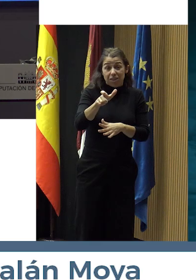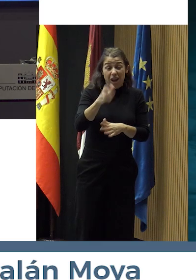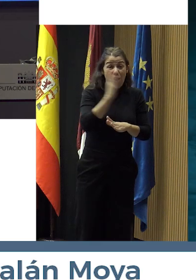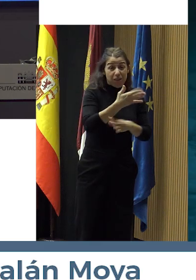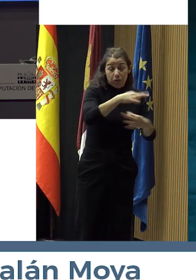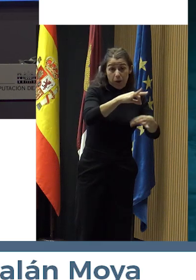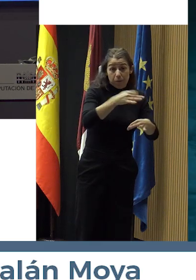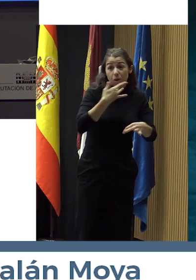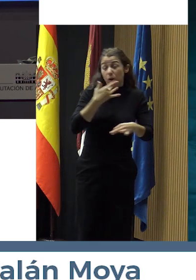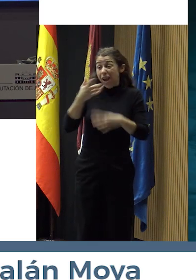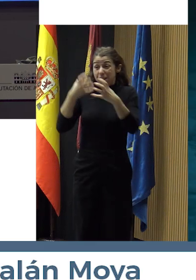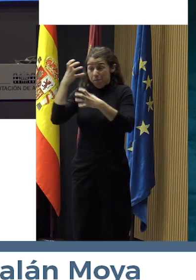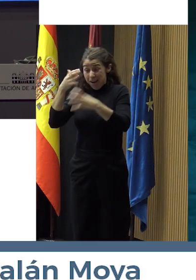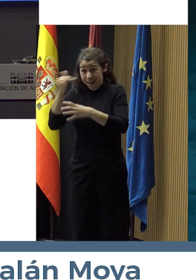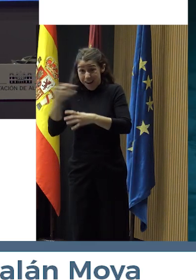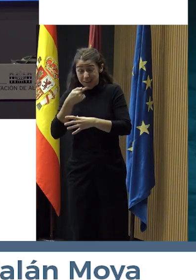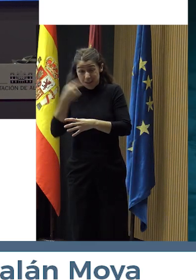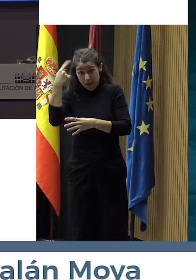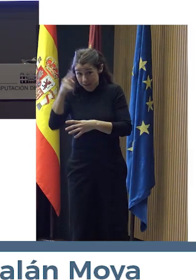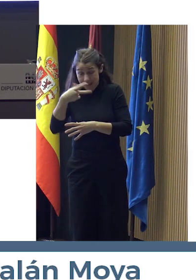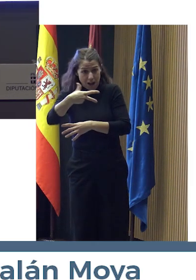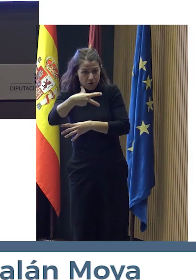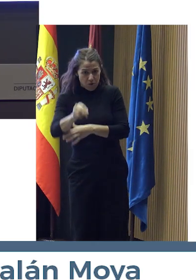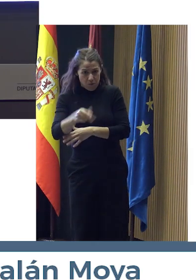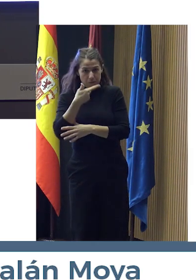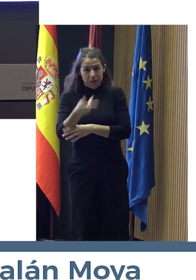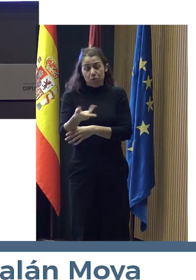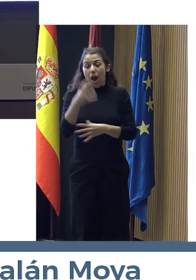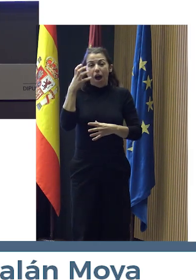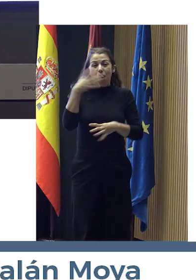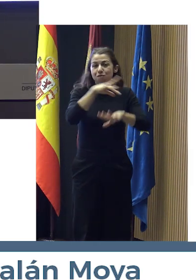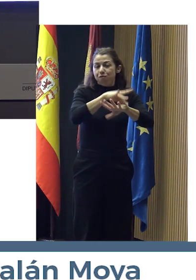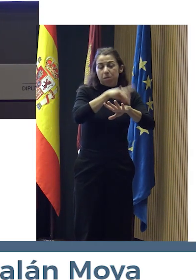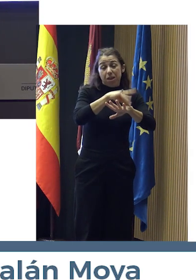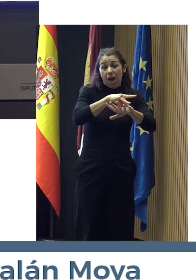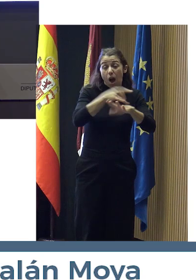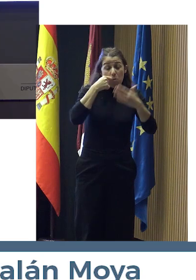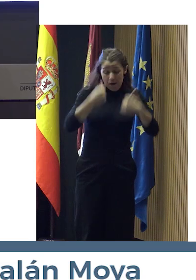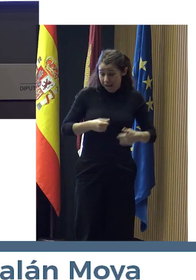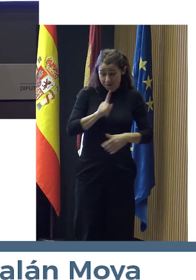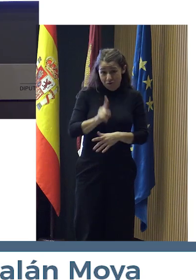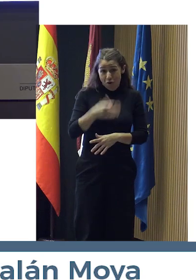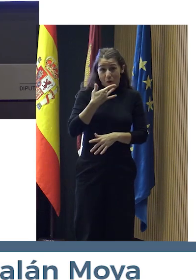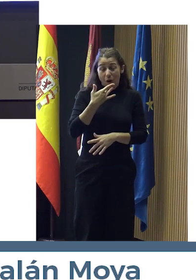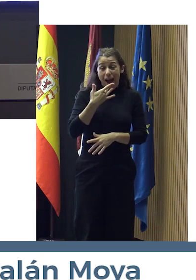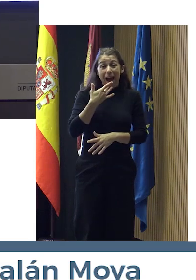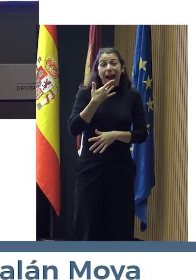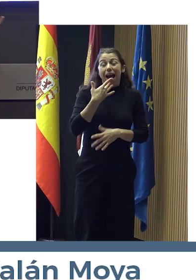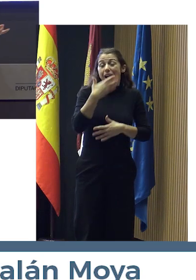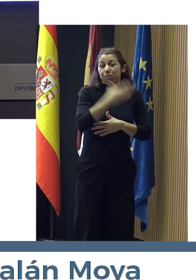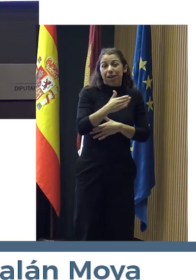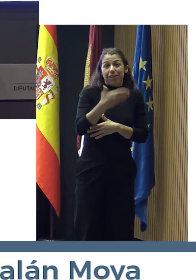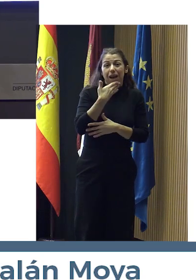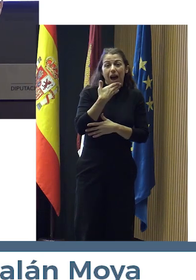Y todos los que tengamos mascotas, además, sabremos que obviamente no. Es una enfermedad que no es una enfermedad humana, afecta desde moluscos